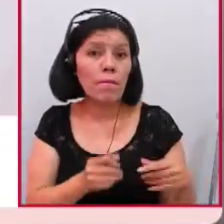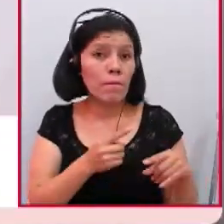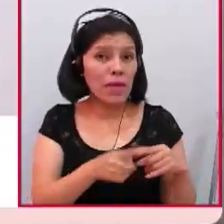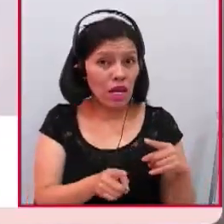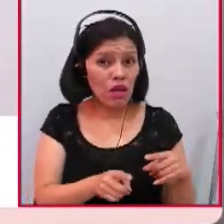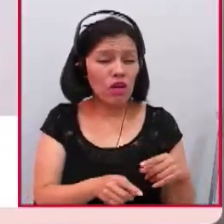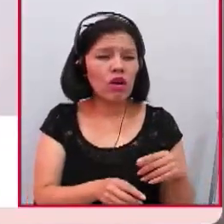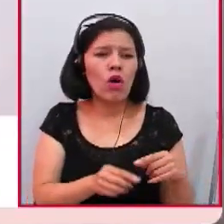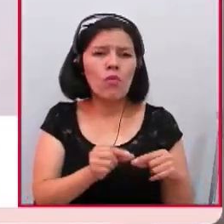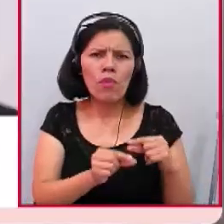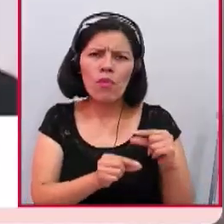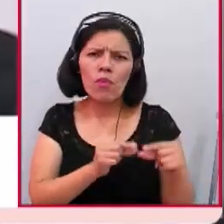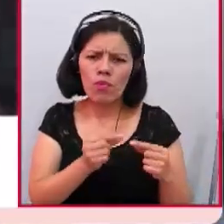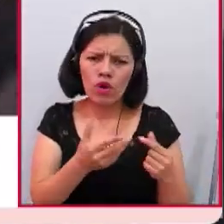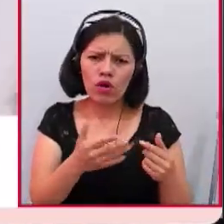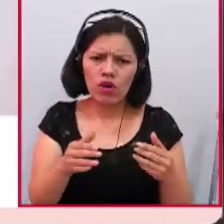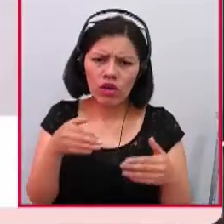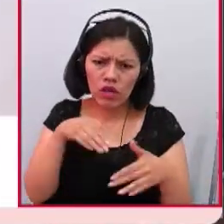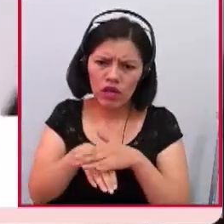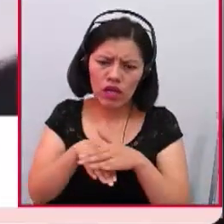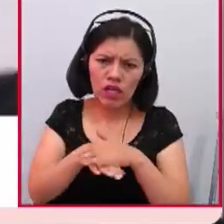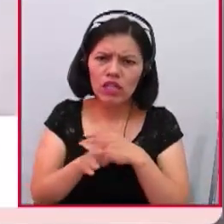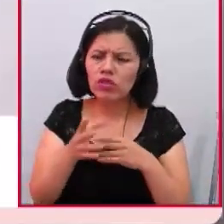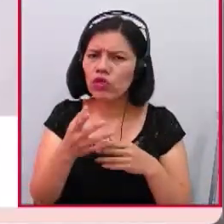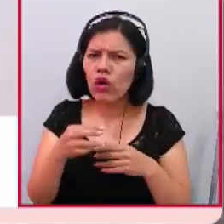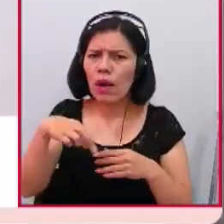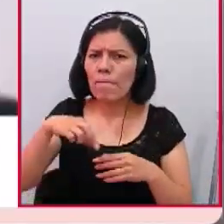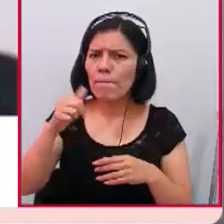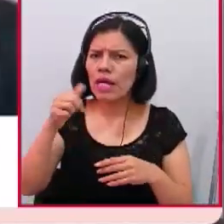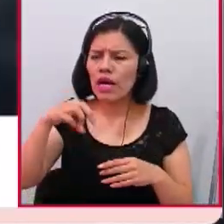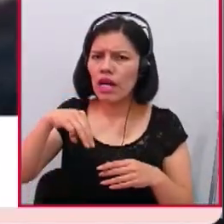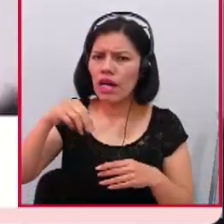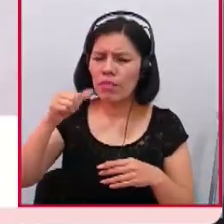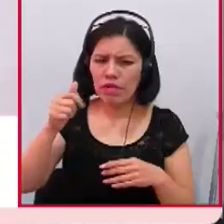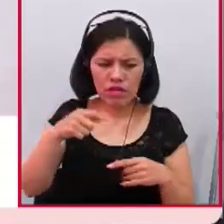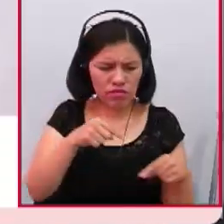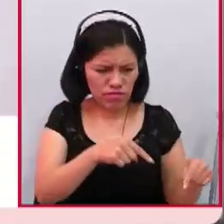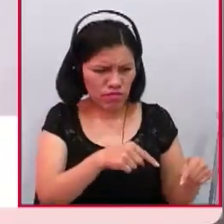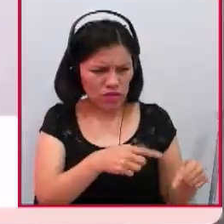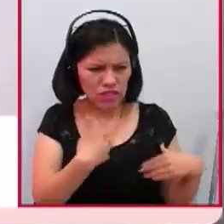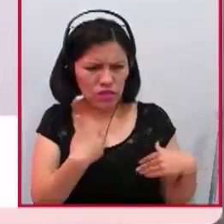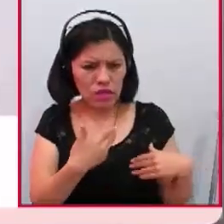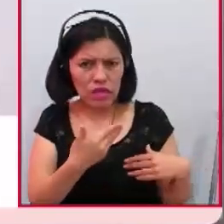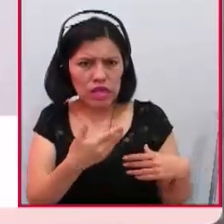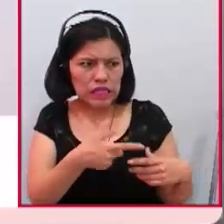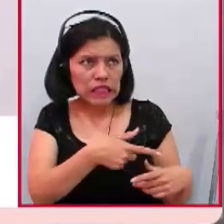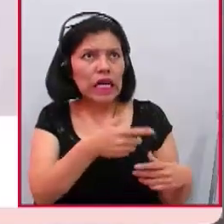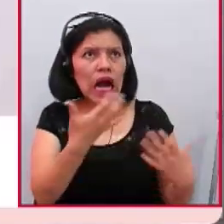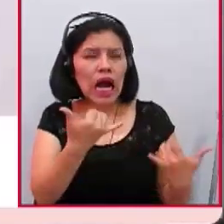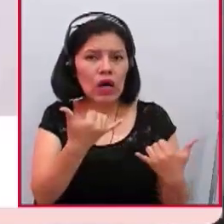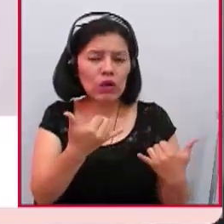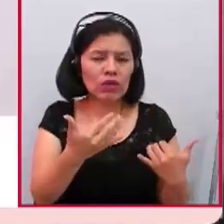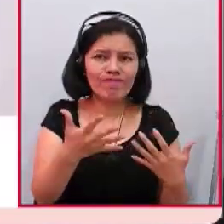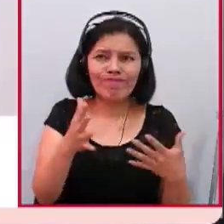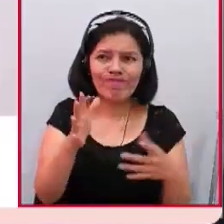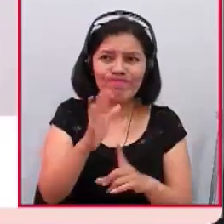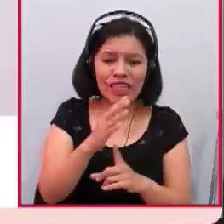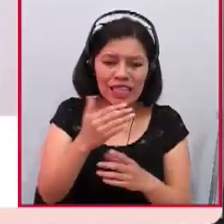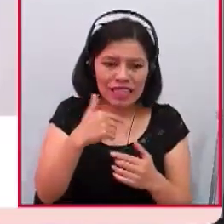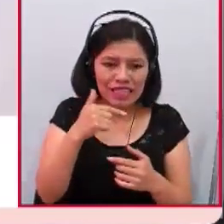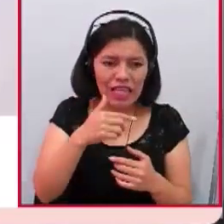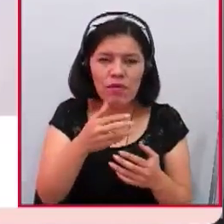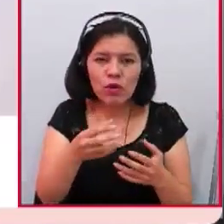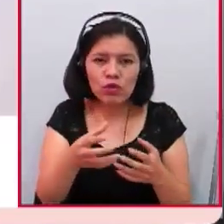el ingreso del PAMA tenemos que migrar a una tecnología en la cual nos comprometimos a capturar más del 92% de